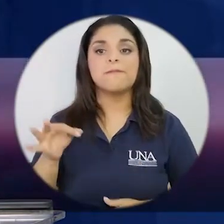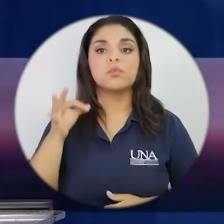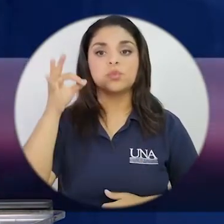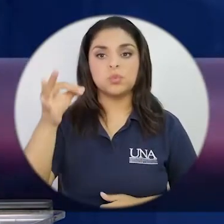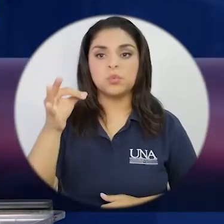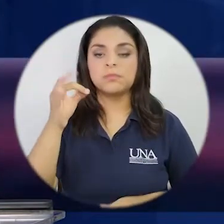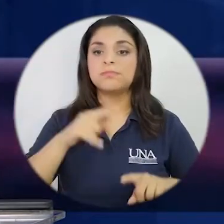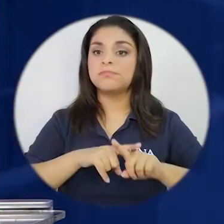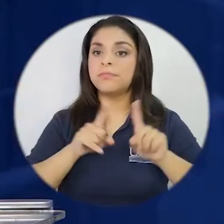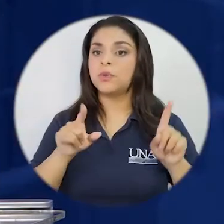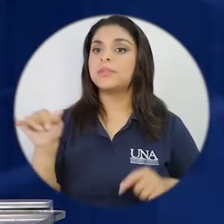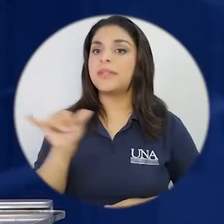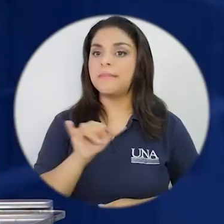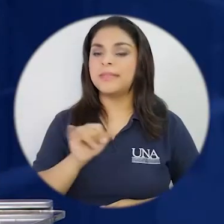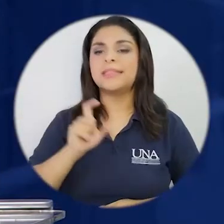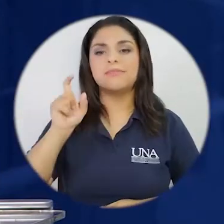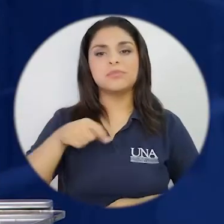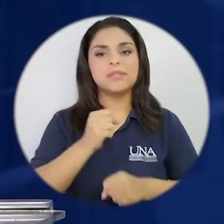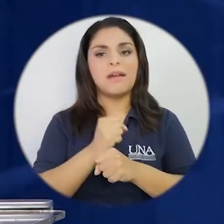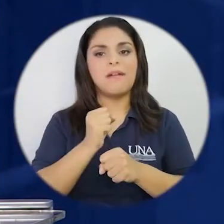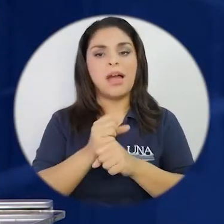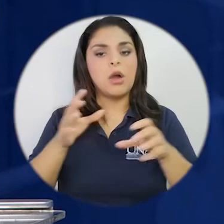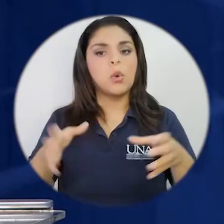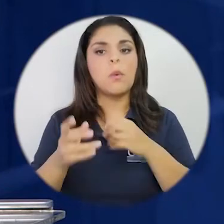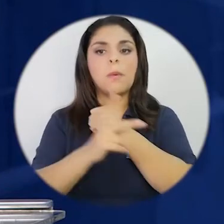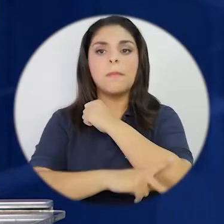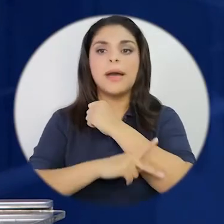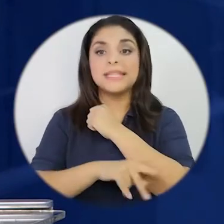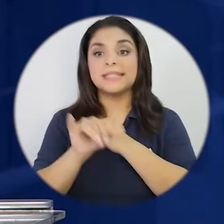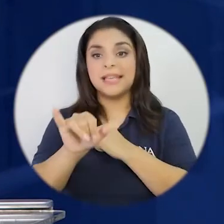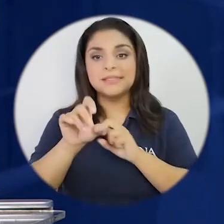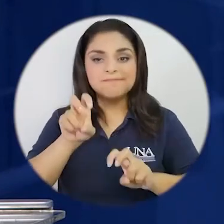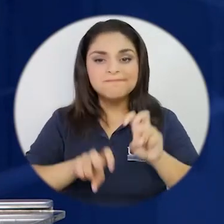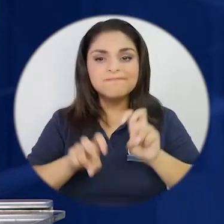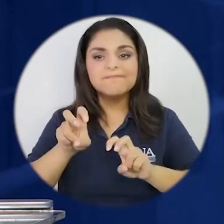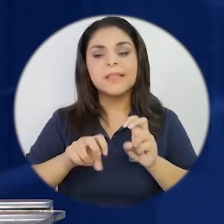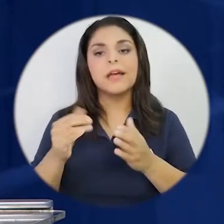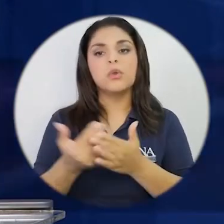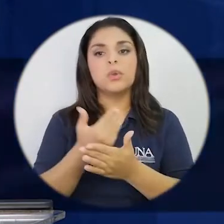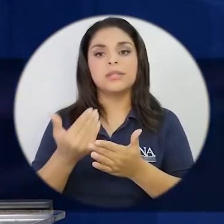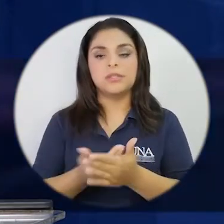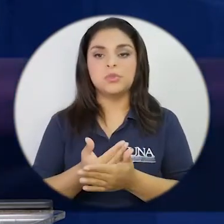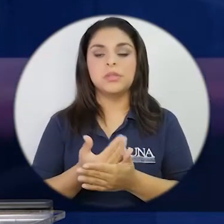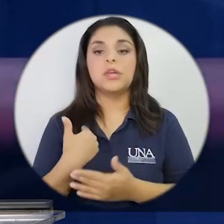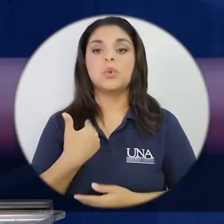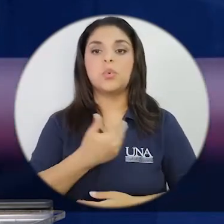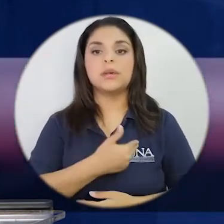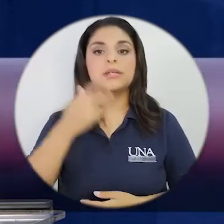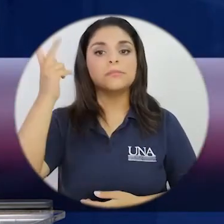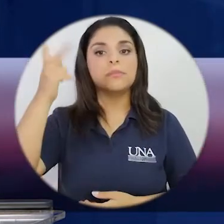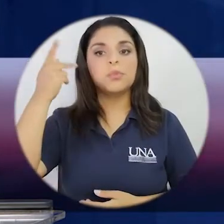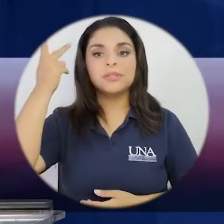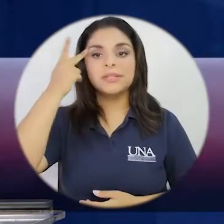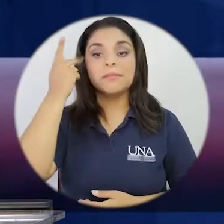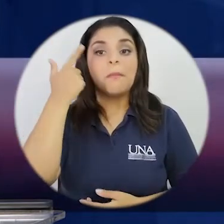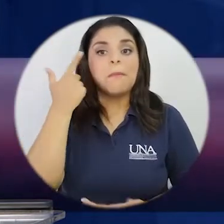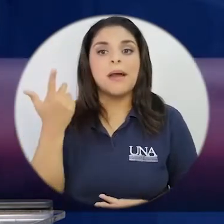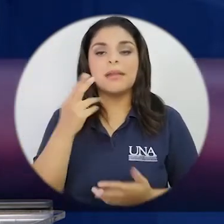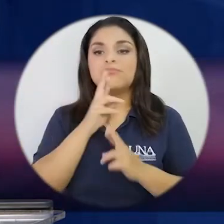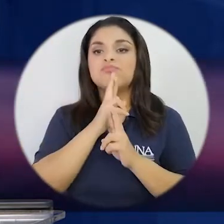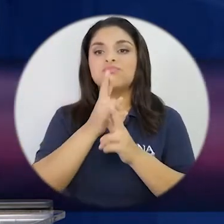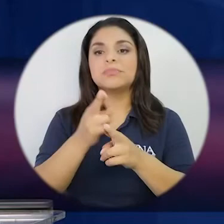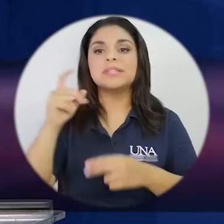Y planificarlo en el futuro, pero también tenemos que trabajar como país en ese diagnóstico y en esa actualización de